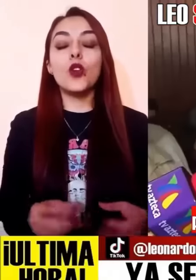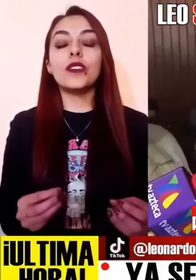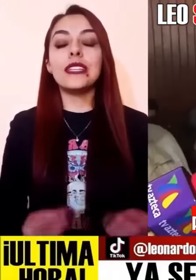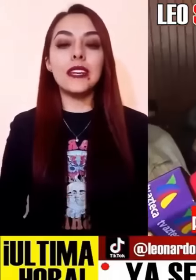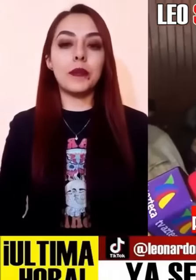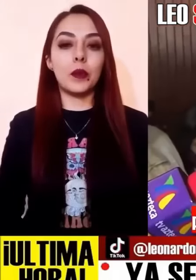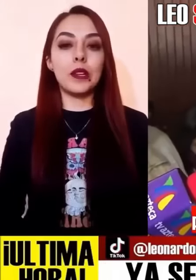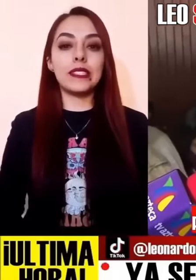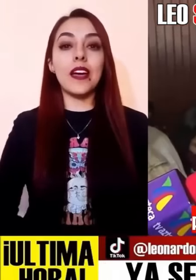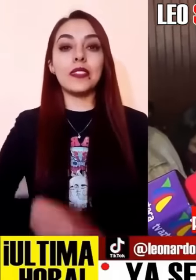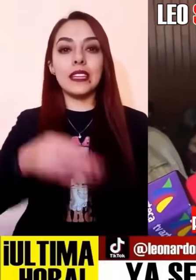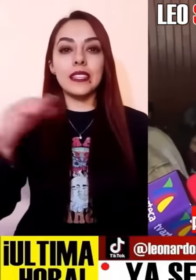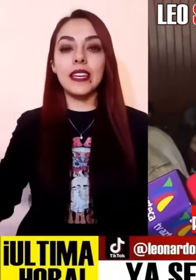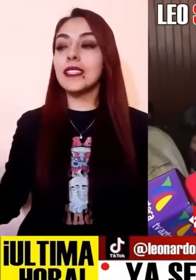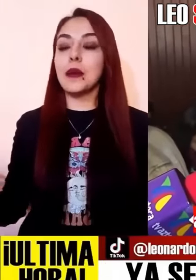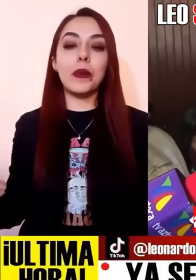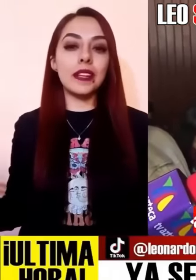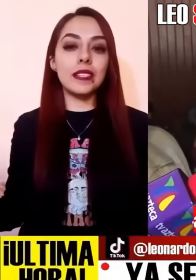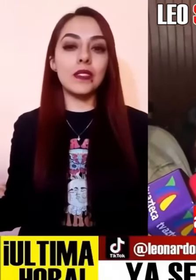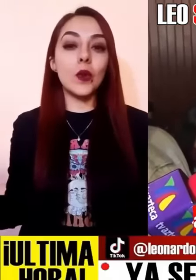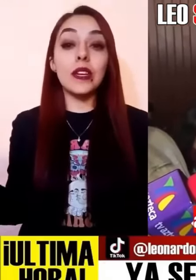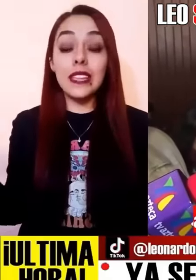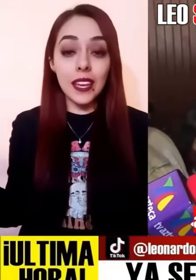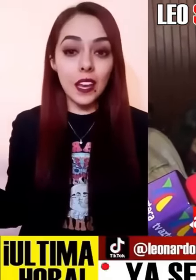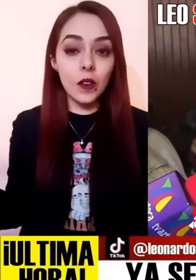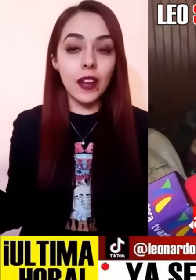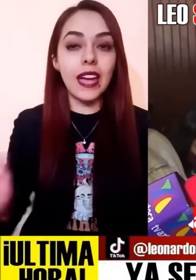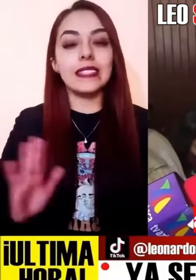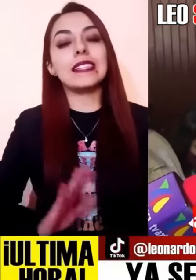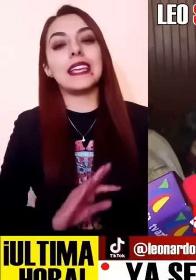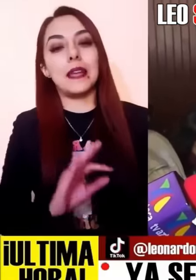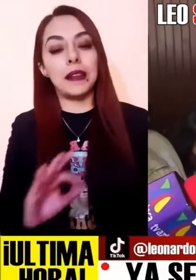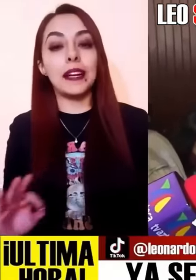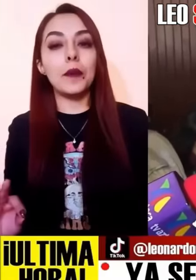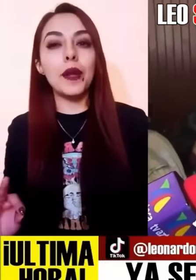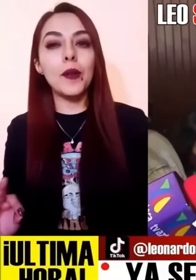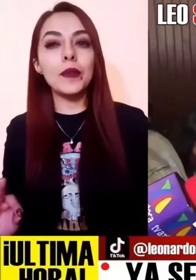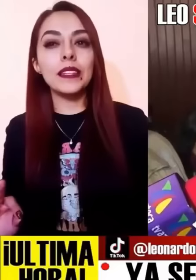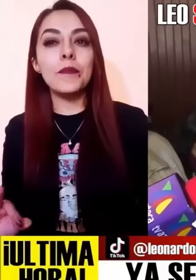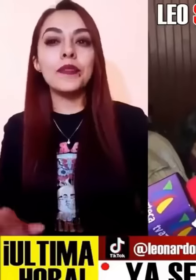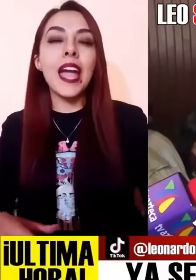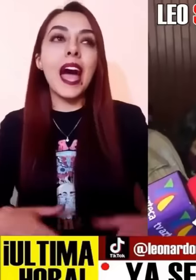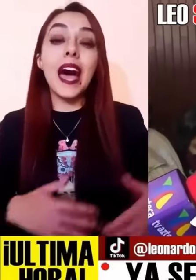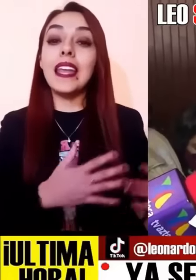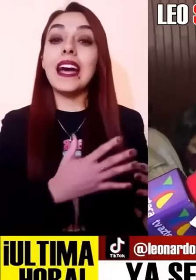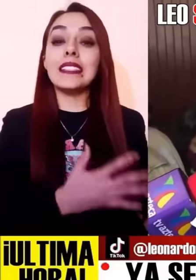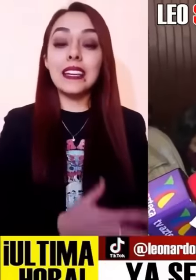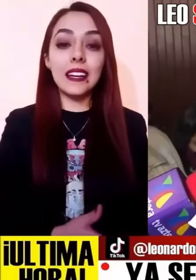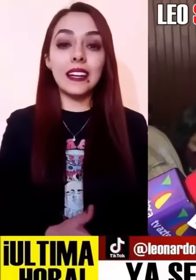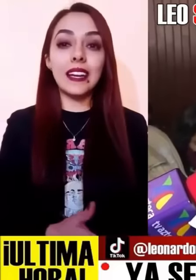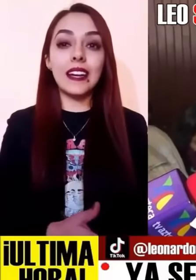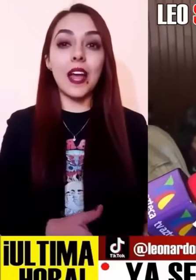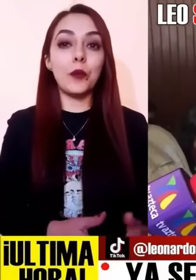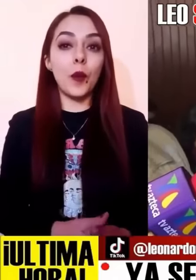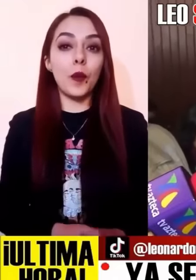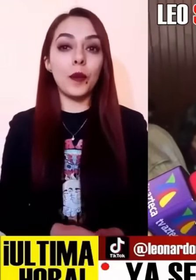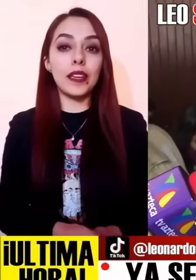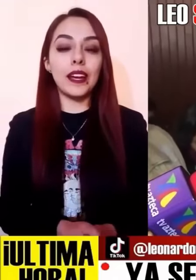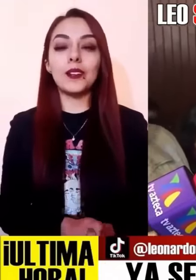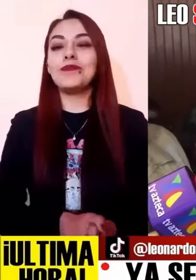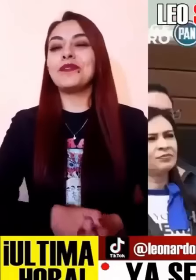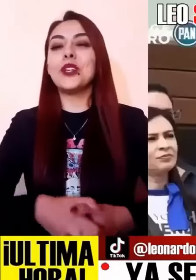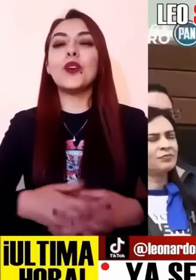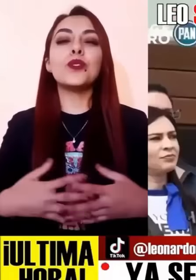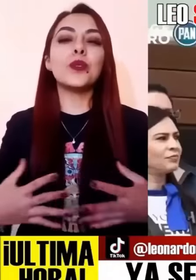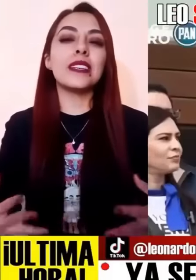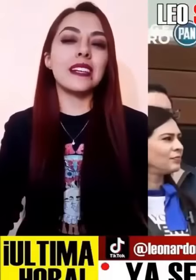payaso no tiene vergüenza de seguirse apareciendo y quiere ahora hacerse la blanca palomita al hacerle creer al pueblo